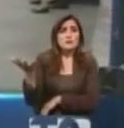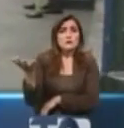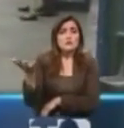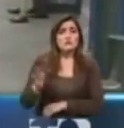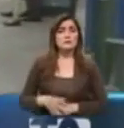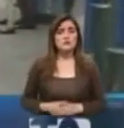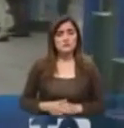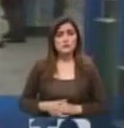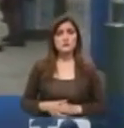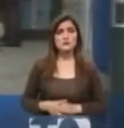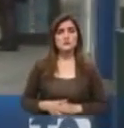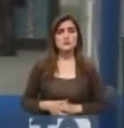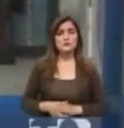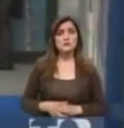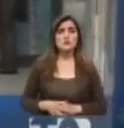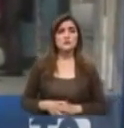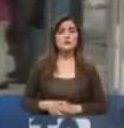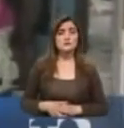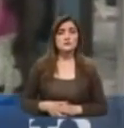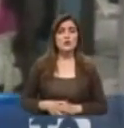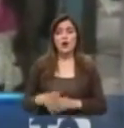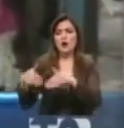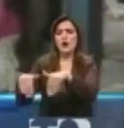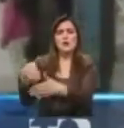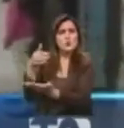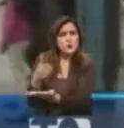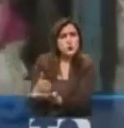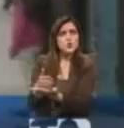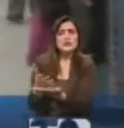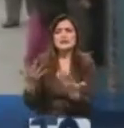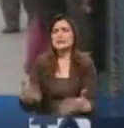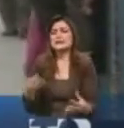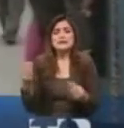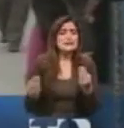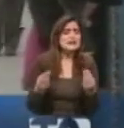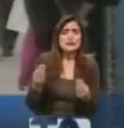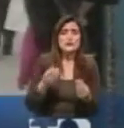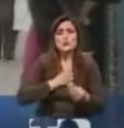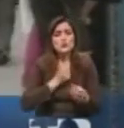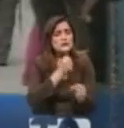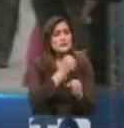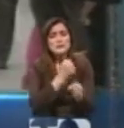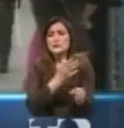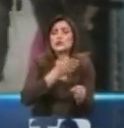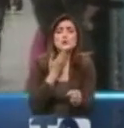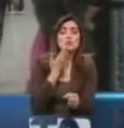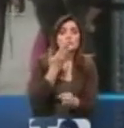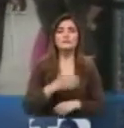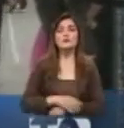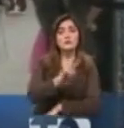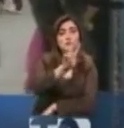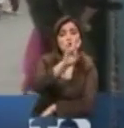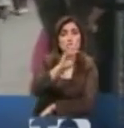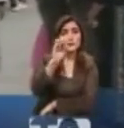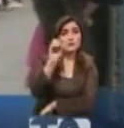urbano estaba completamente paralizado y que no podían llegar hasta sus diferentes destinos pues precisamente las 270